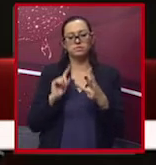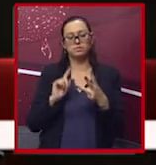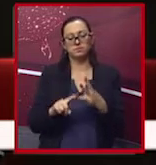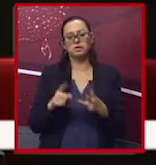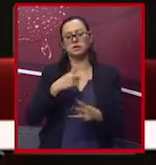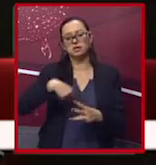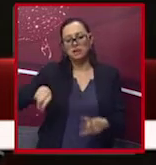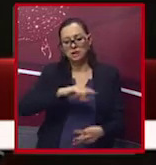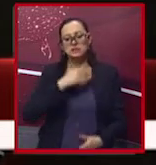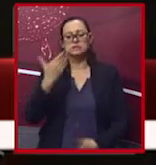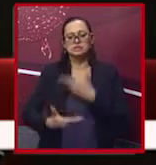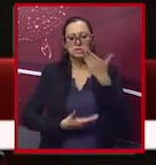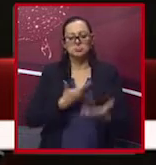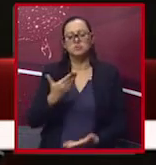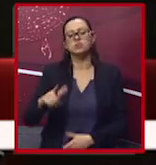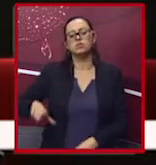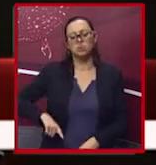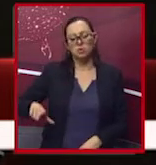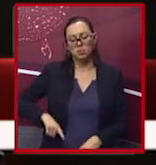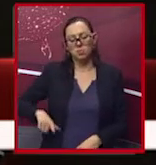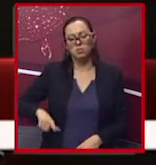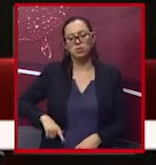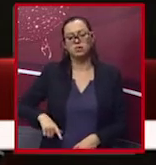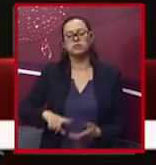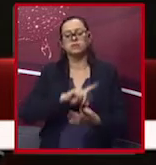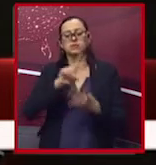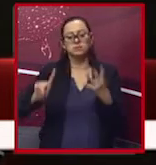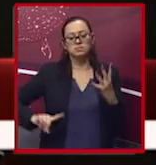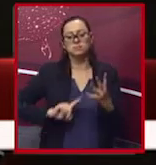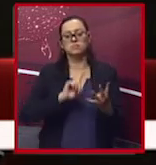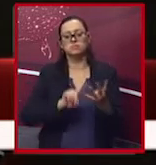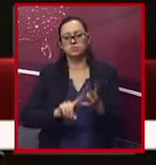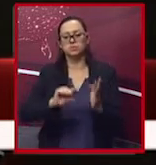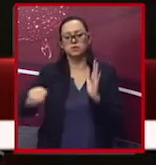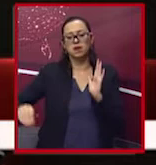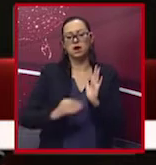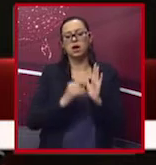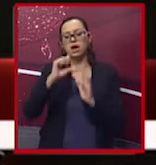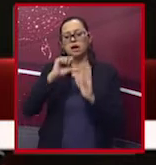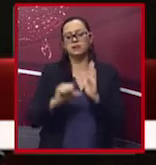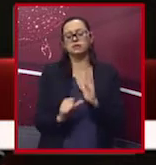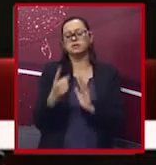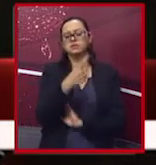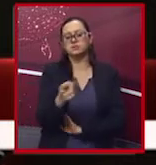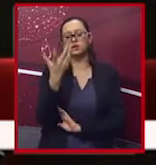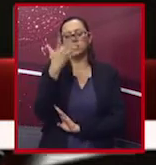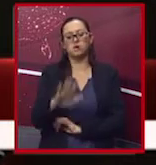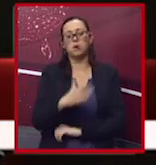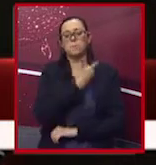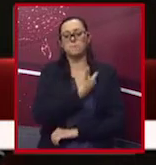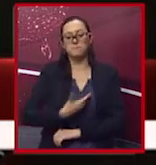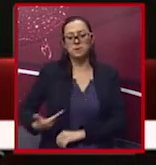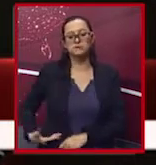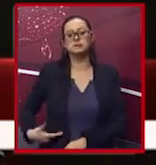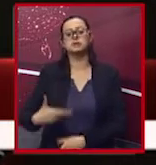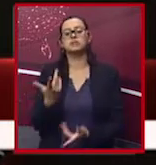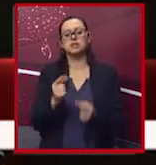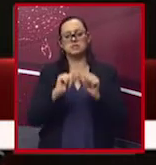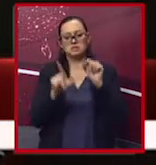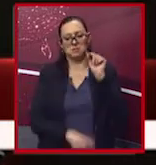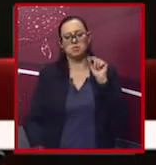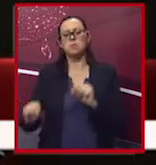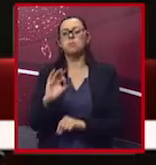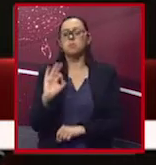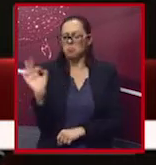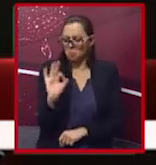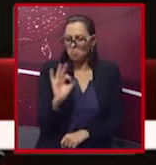de los servidores públicos. Cuarto, incluir con la reforma al artículo 110 que el presidente de la República sea sujeto a